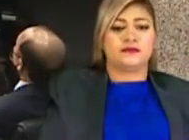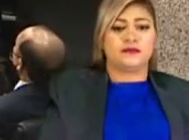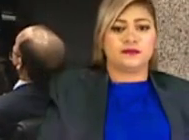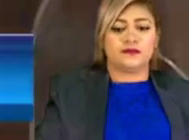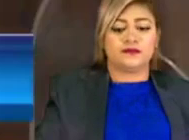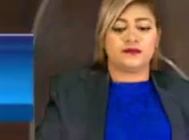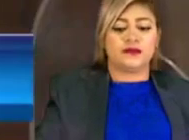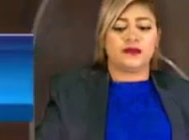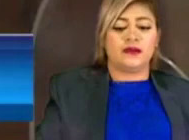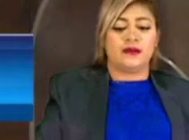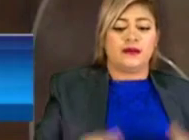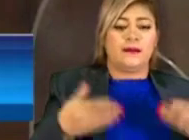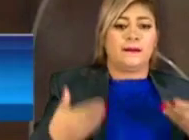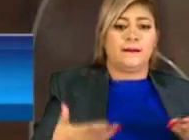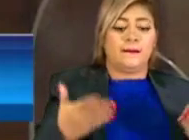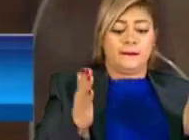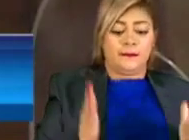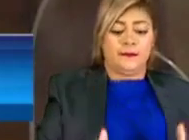Panameñas y panameños,